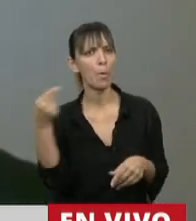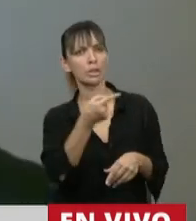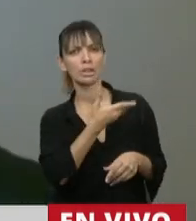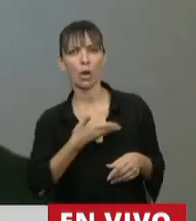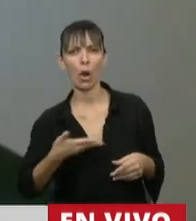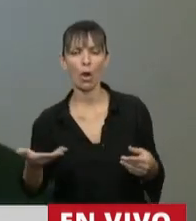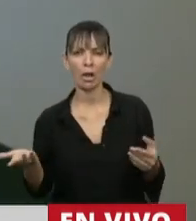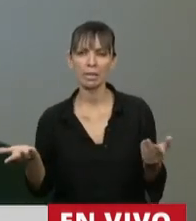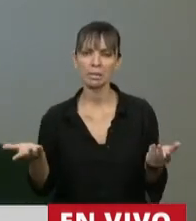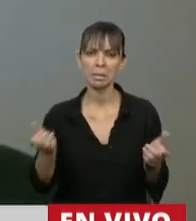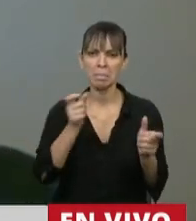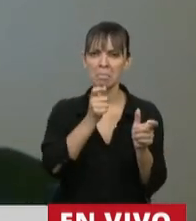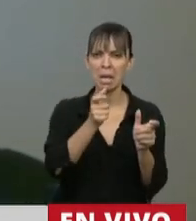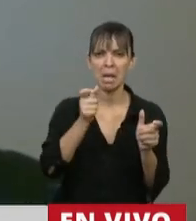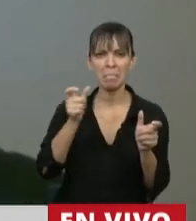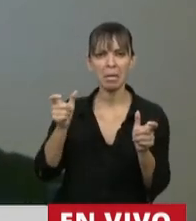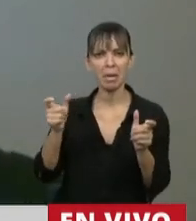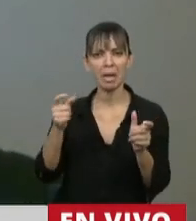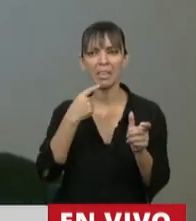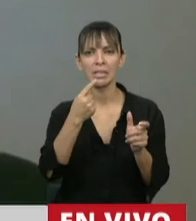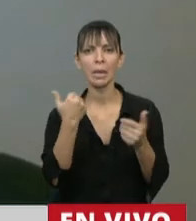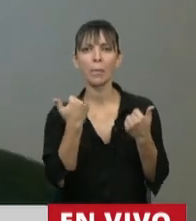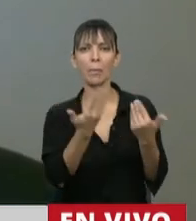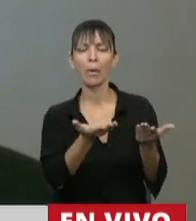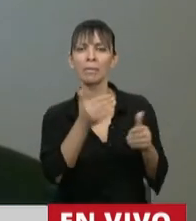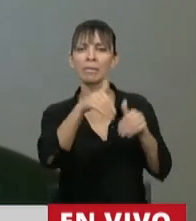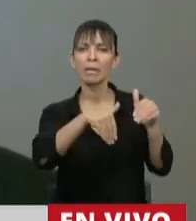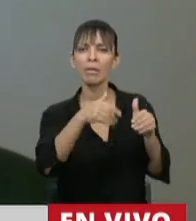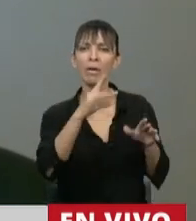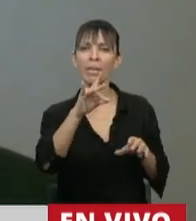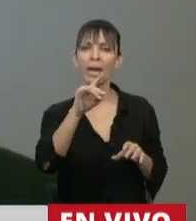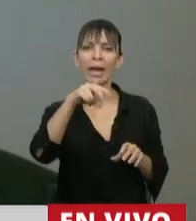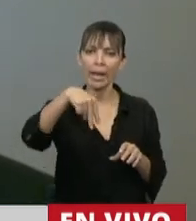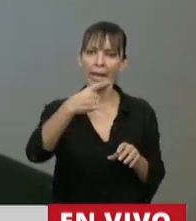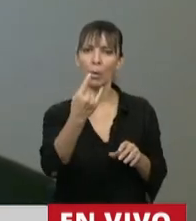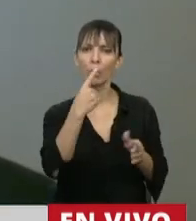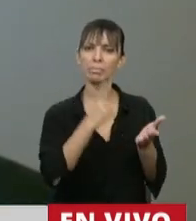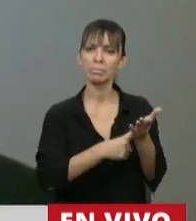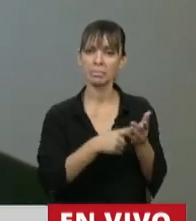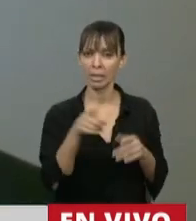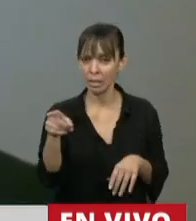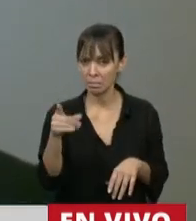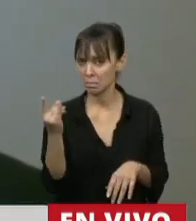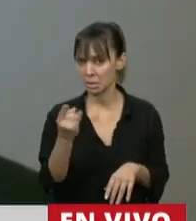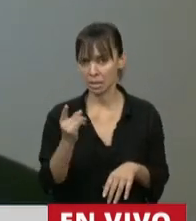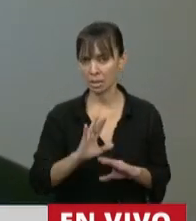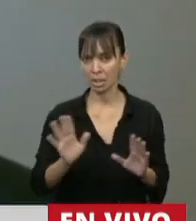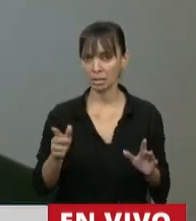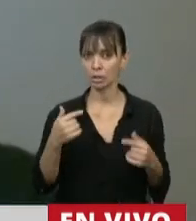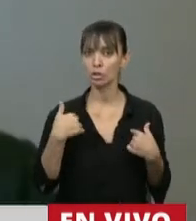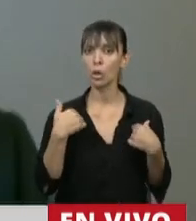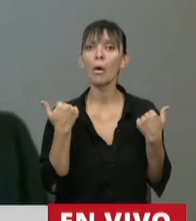opositores, han votado en favor del DNU. Es absolutamente falso. Hemos